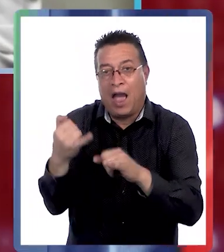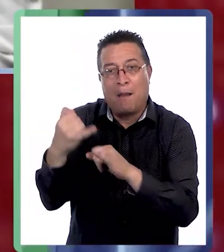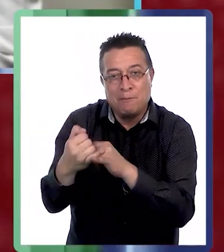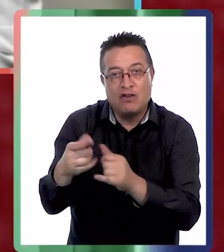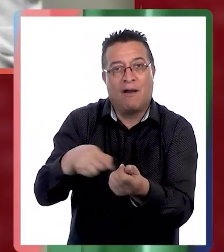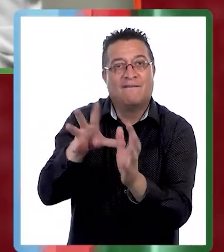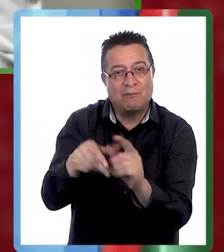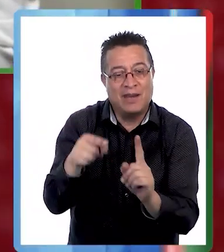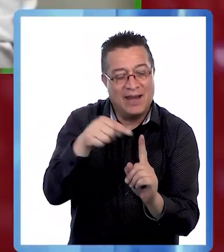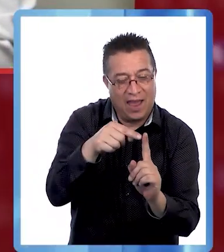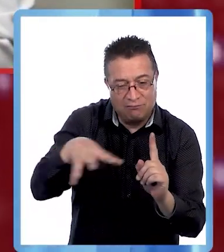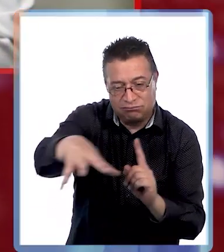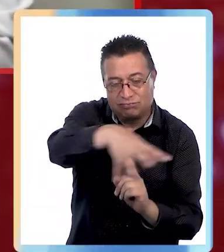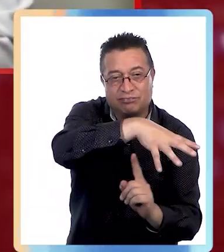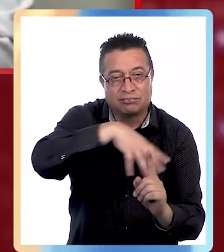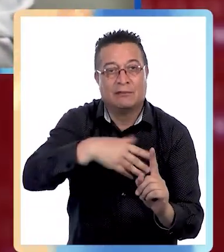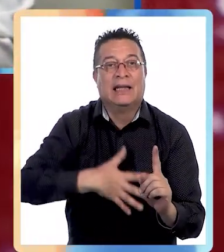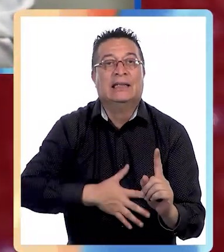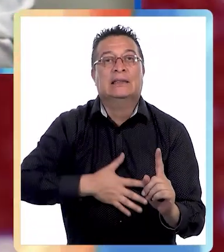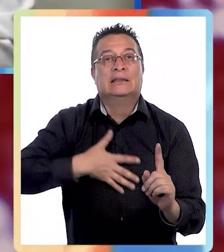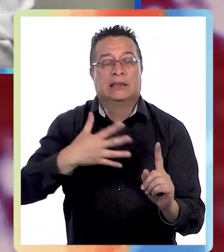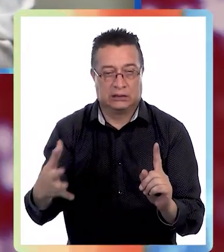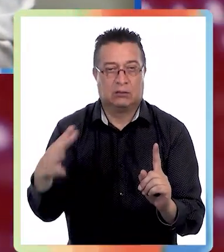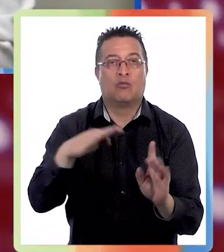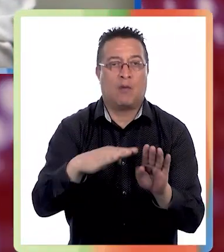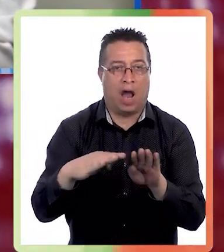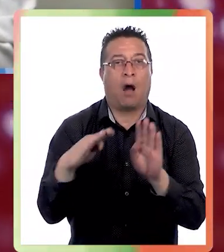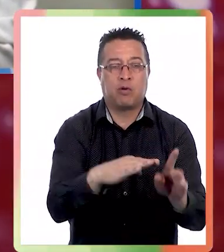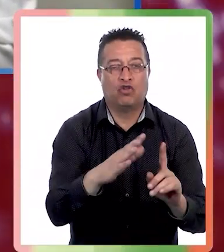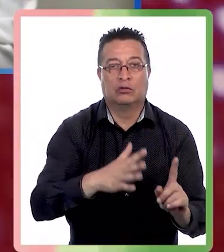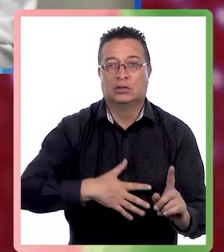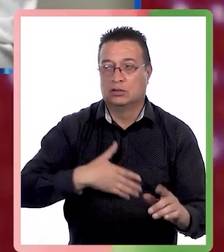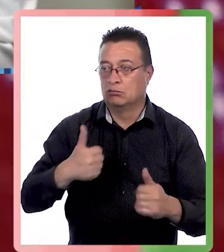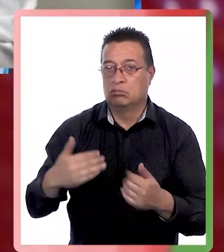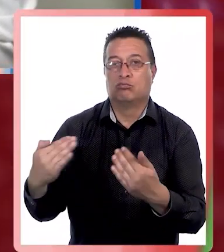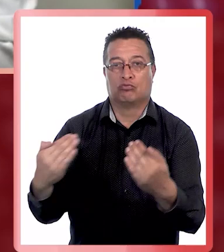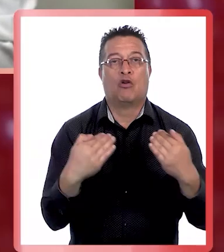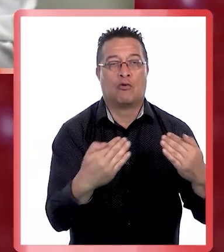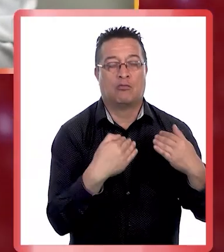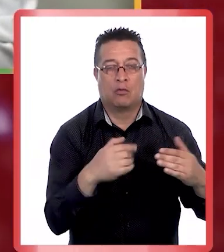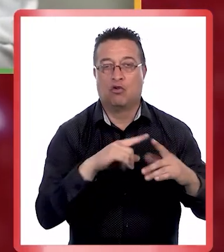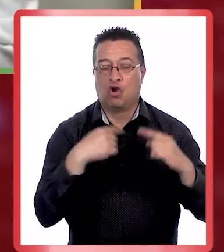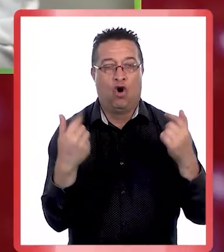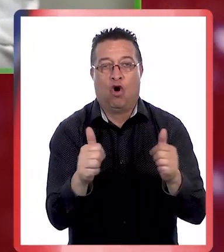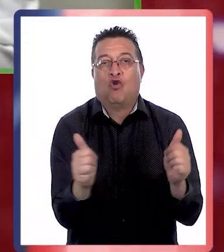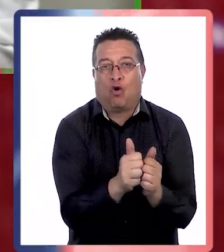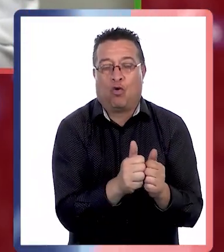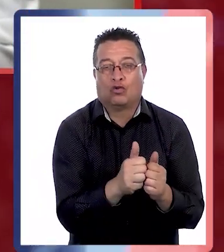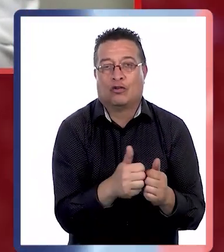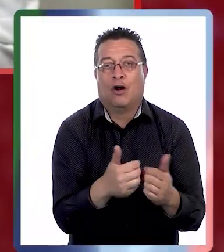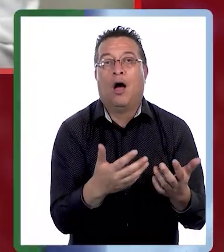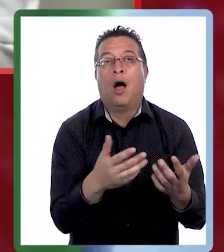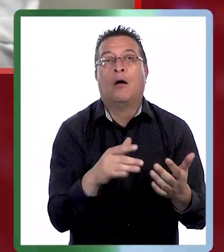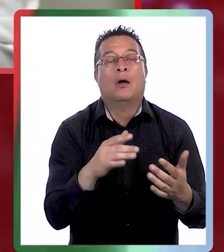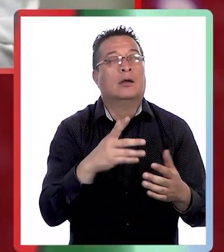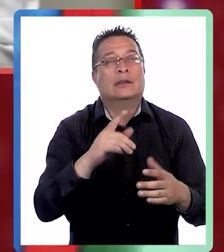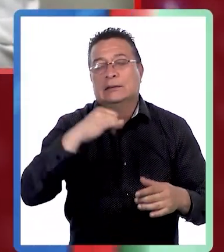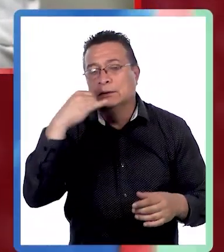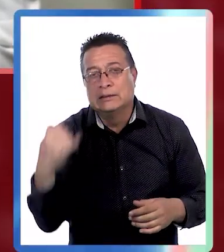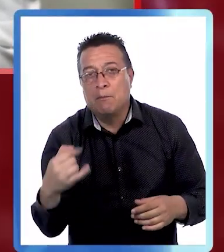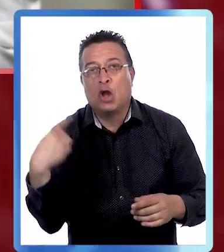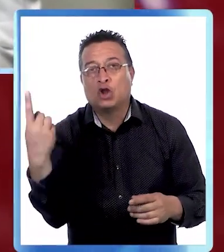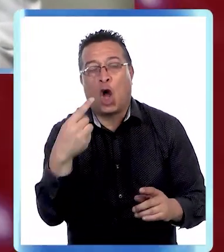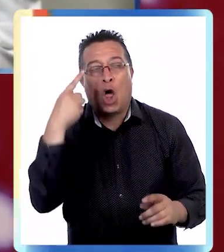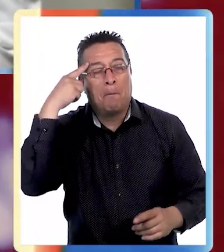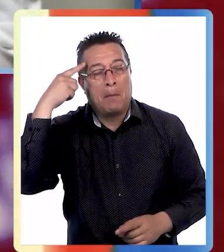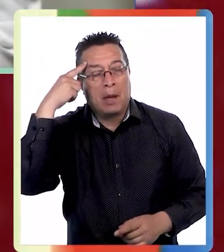la persona pueda sentirse bien, pueda sentirse integrada y pueda sentirse como parte de un mismo sistema? Porque automáticamente la gente como que